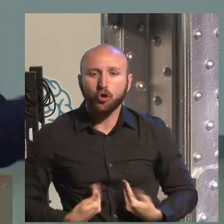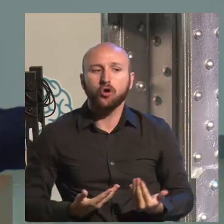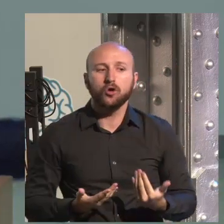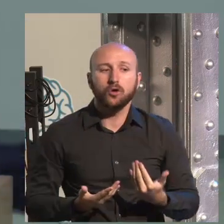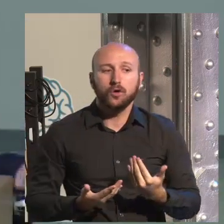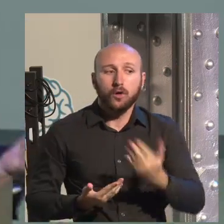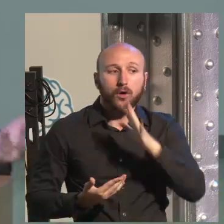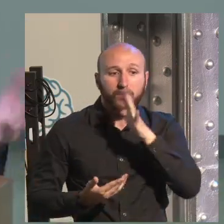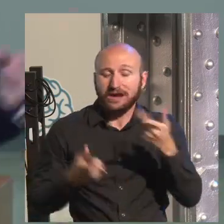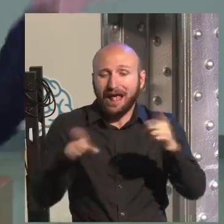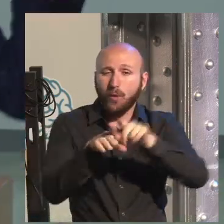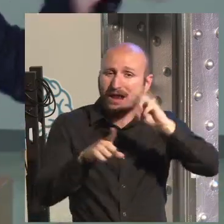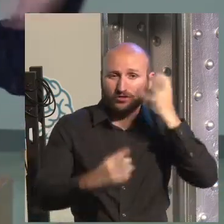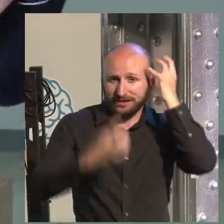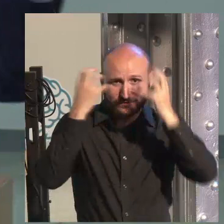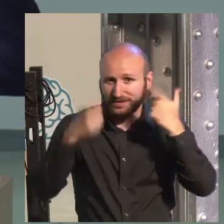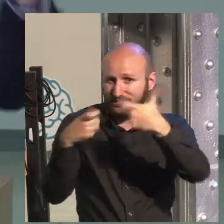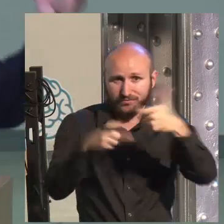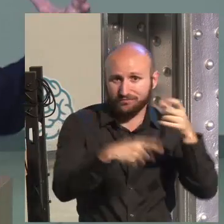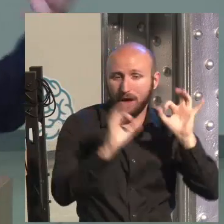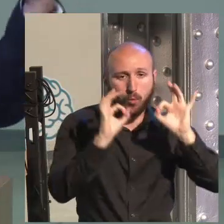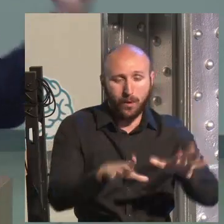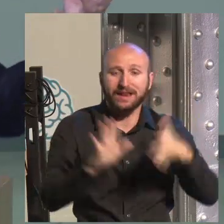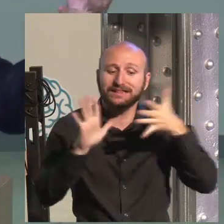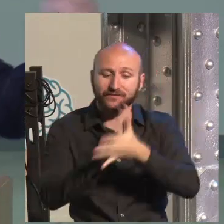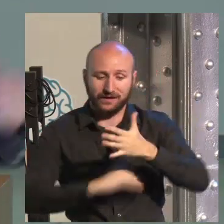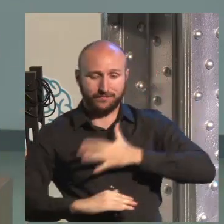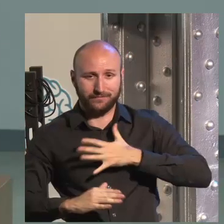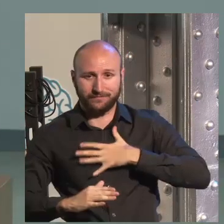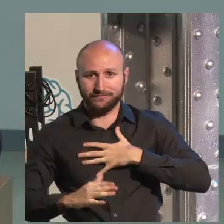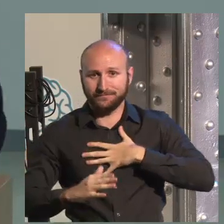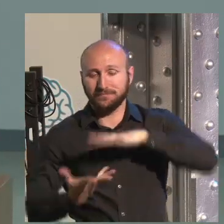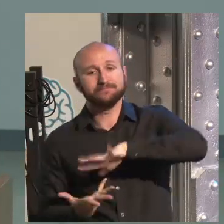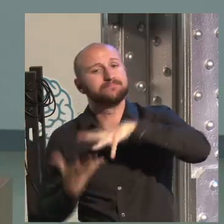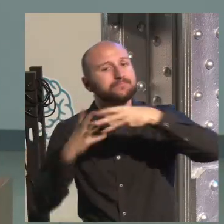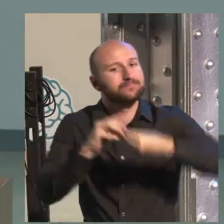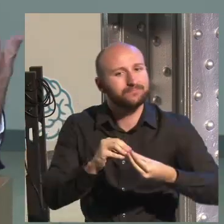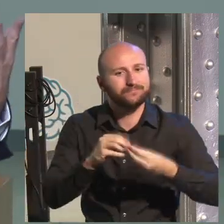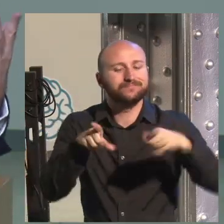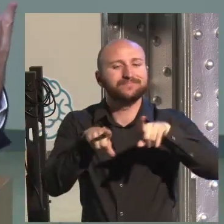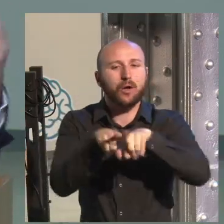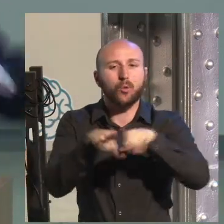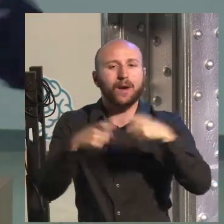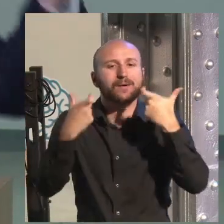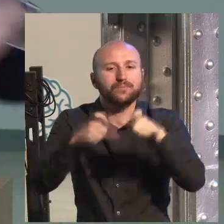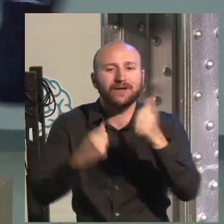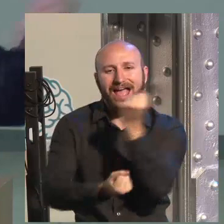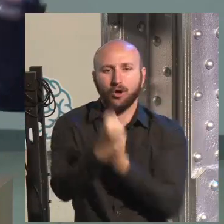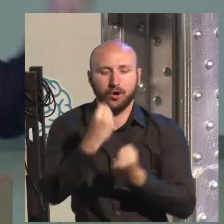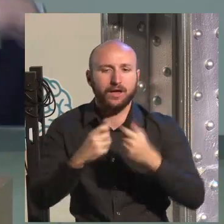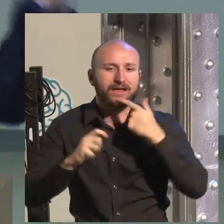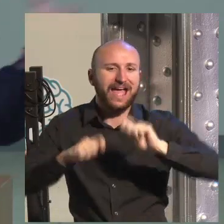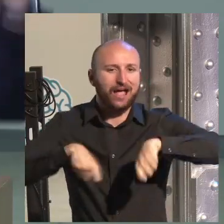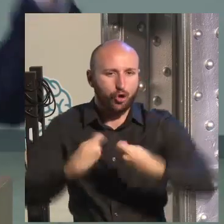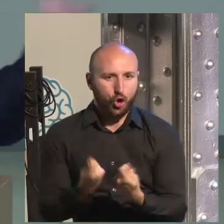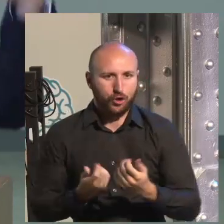como sucede con el resto de las especies. O sea que nuestras adaptaciones, para entendernos, tendrían un carácter ecológico. Todas las adaptaciones